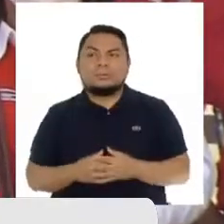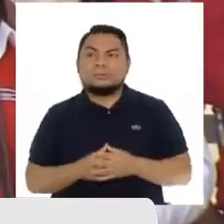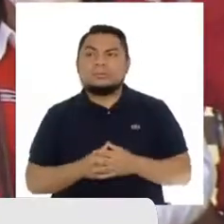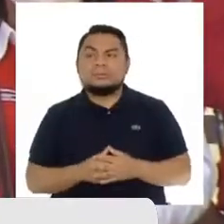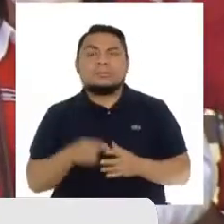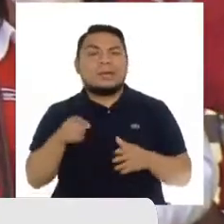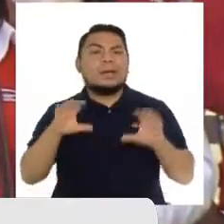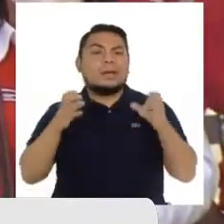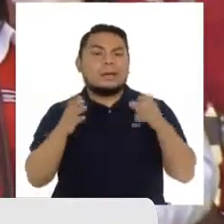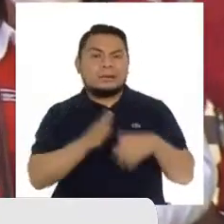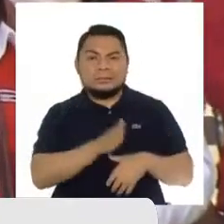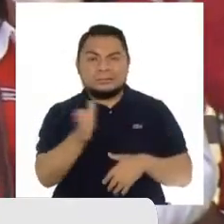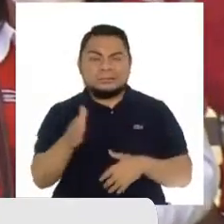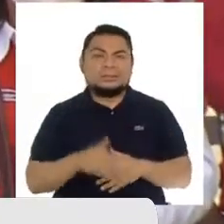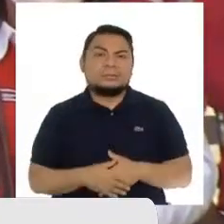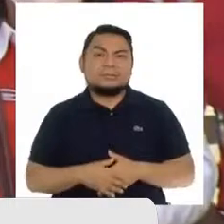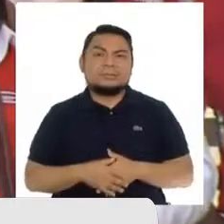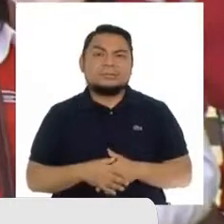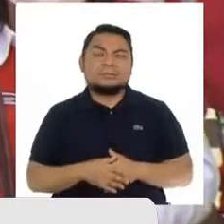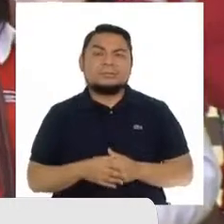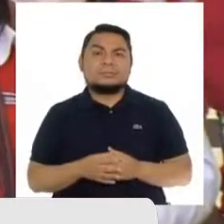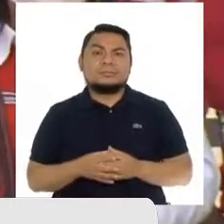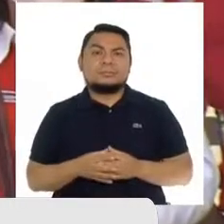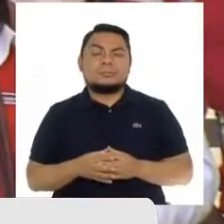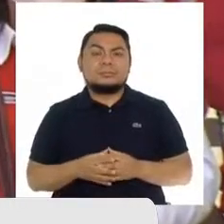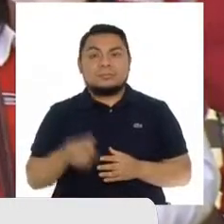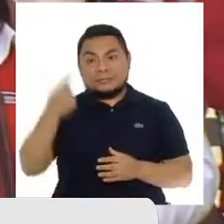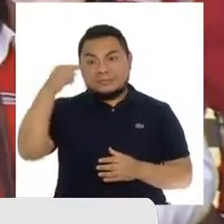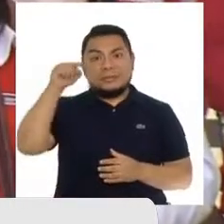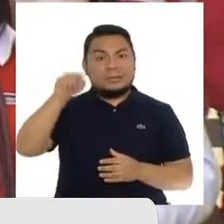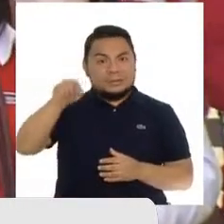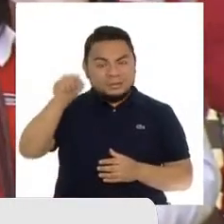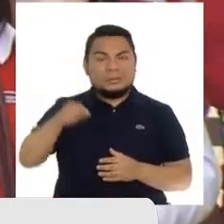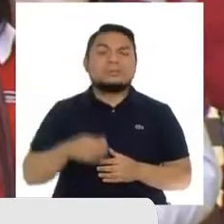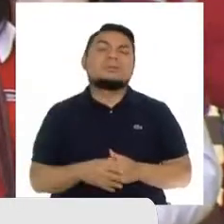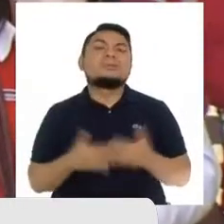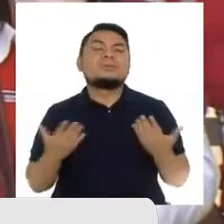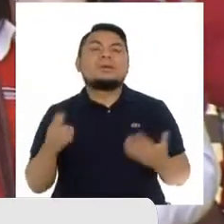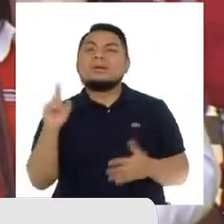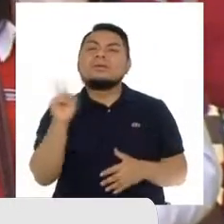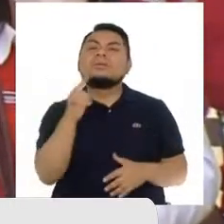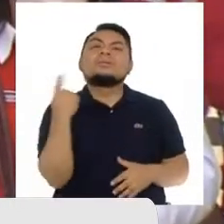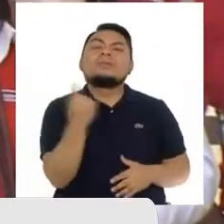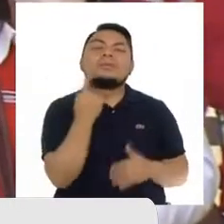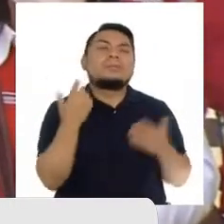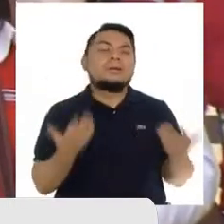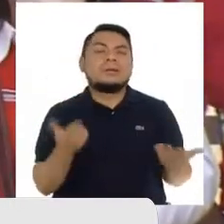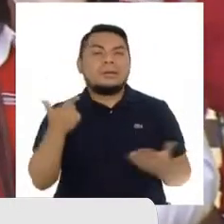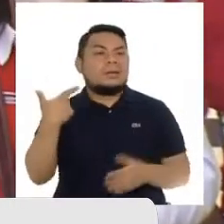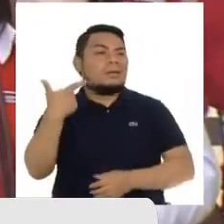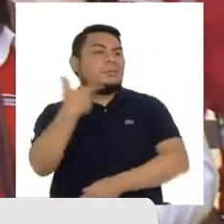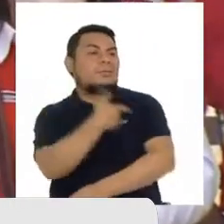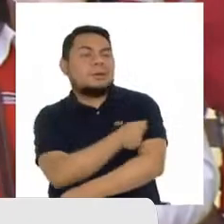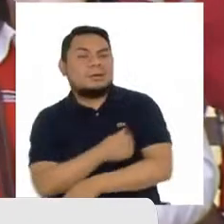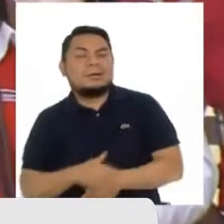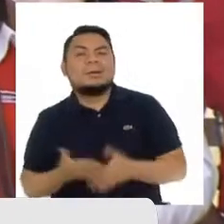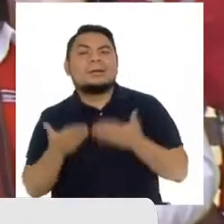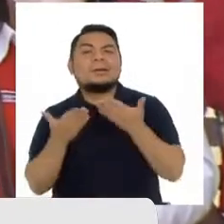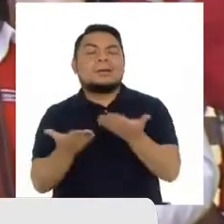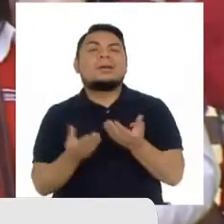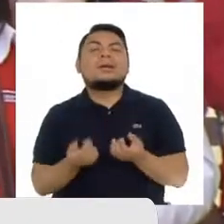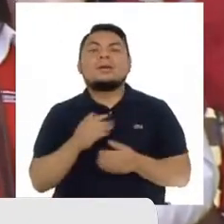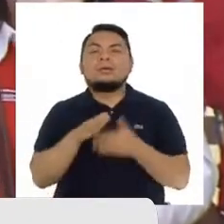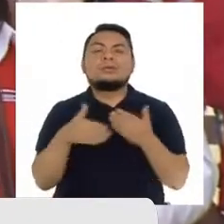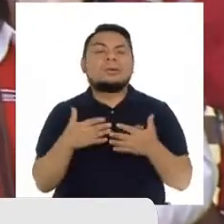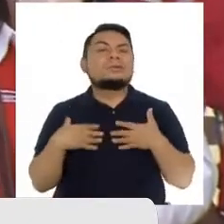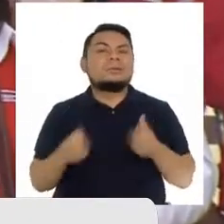a clase y para eso no solamente vacunar y darles condiciones